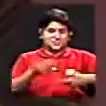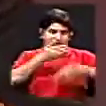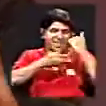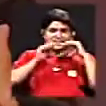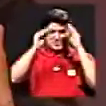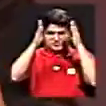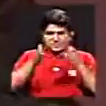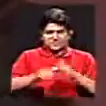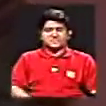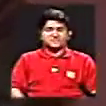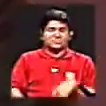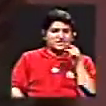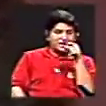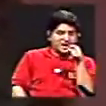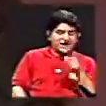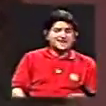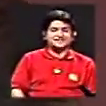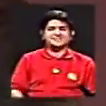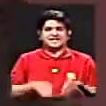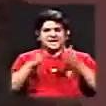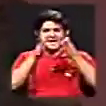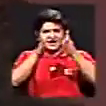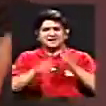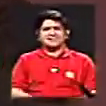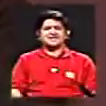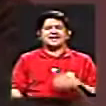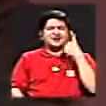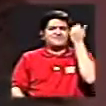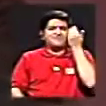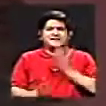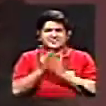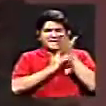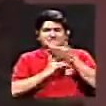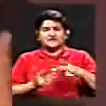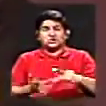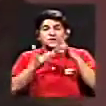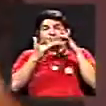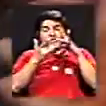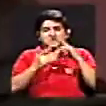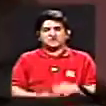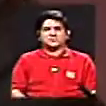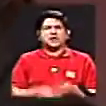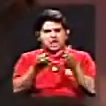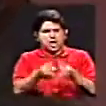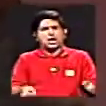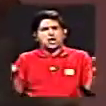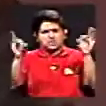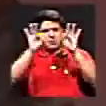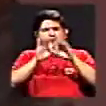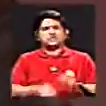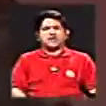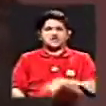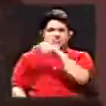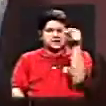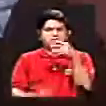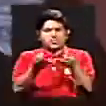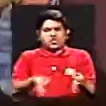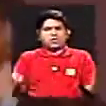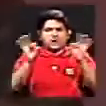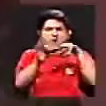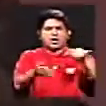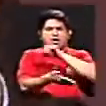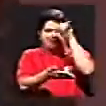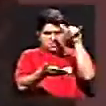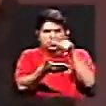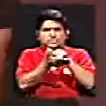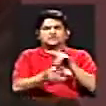tenía un fácil acceso, era una alcantarilla muy particular, una alcantarilla importante, un río de los principales de San José, con un